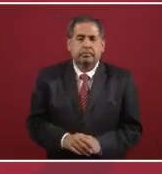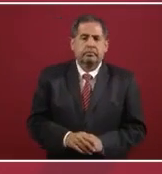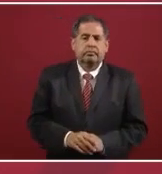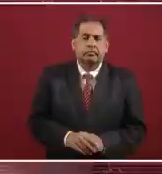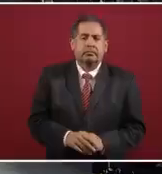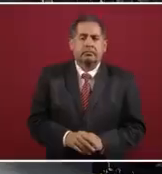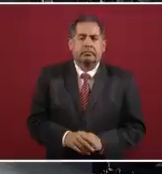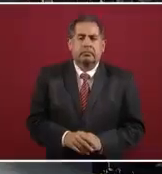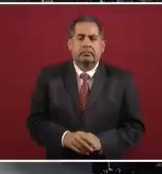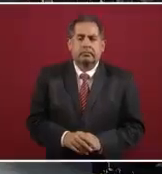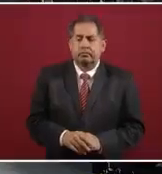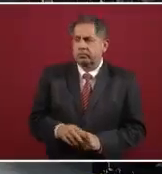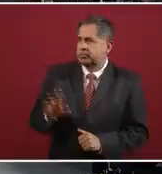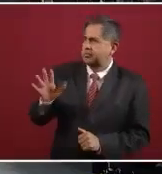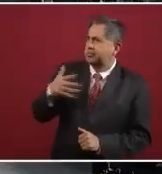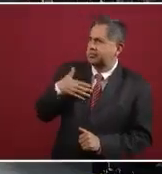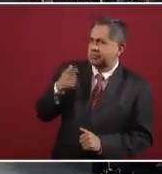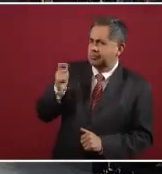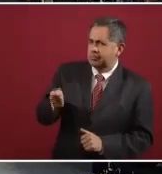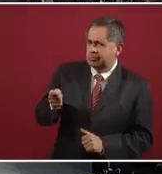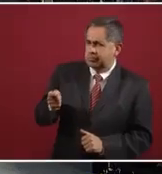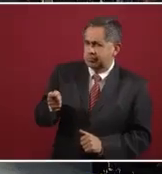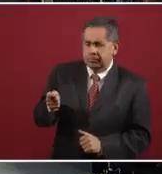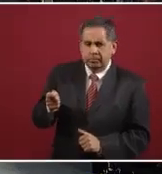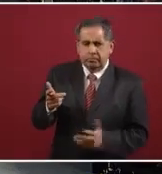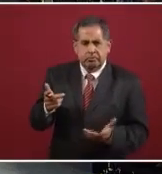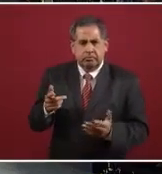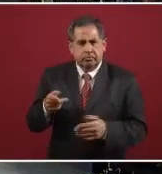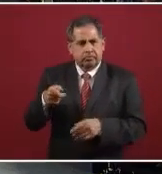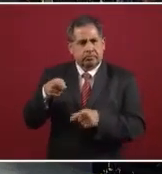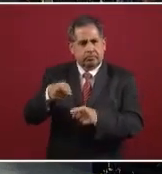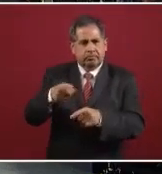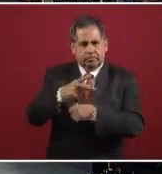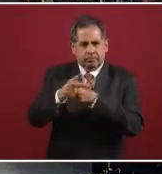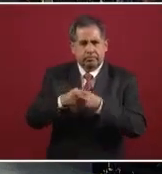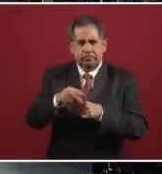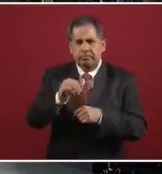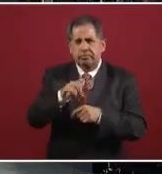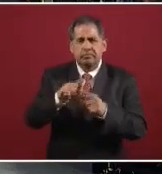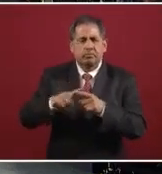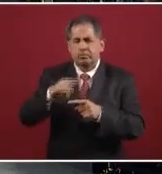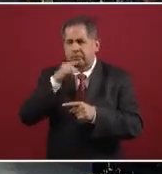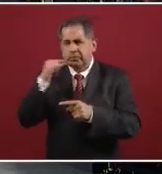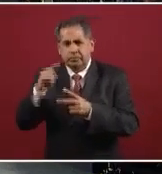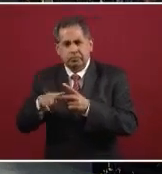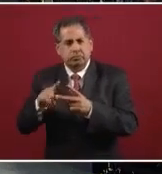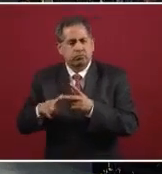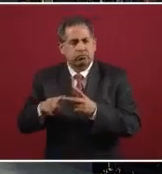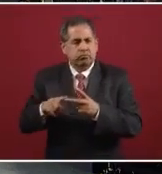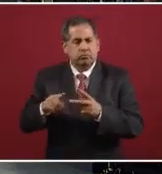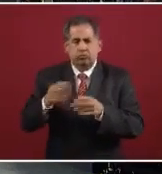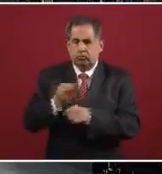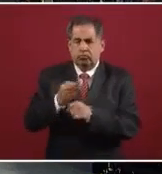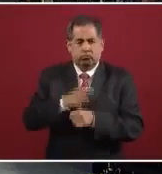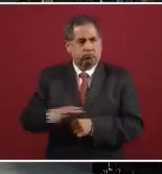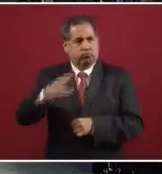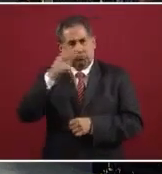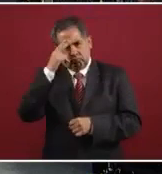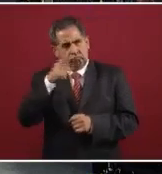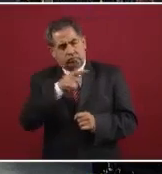Pero nada más quiero entender si es, por ejemplo, en el caso de Nicaragua, Chile, ¿por qué México ha adquirido una gran notoriedad?